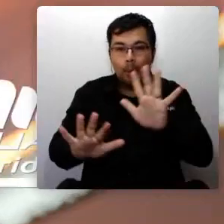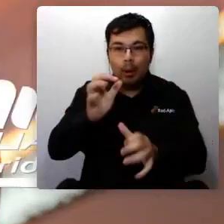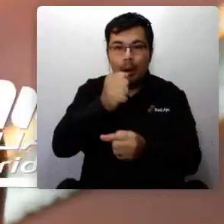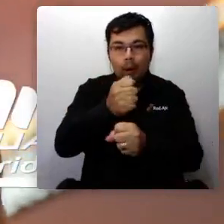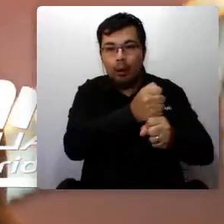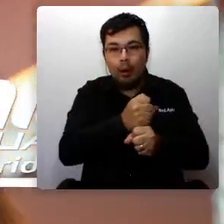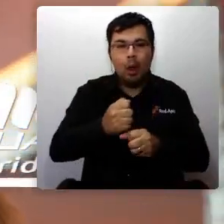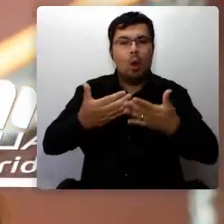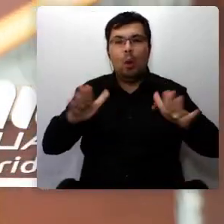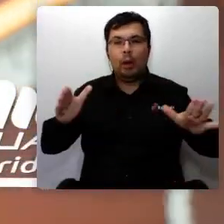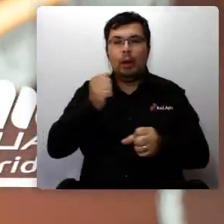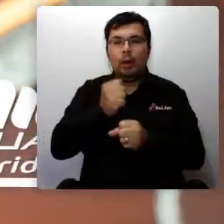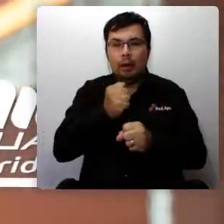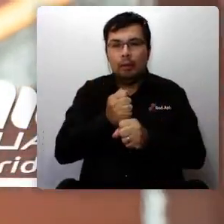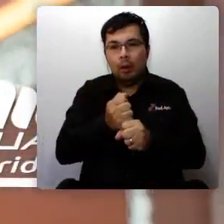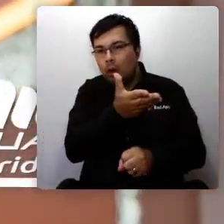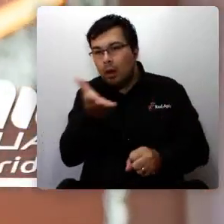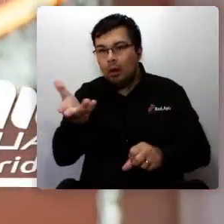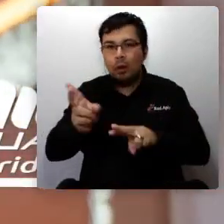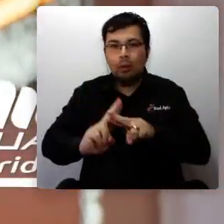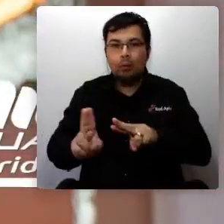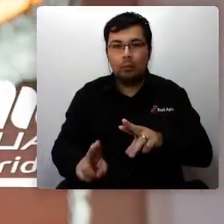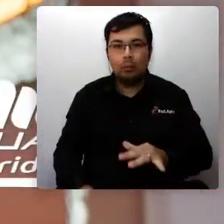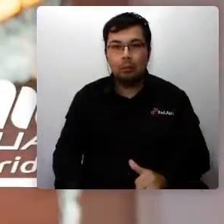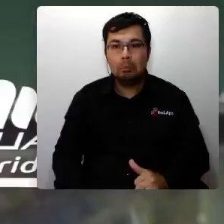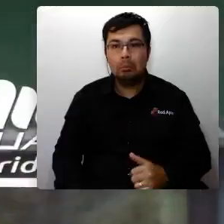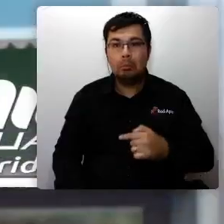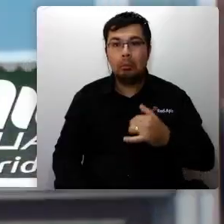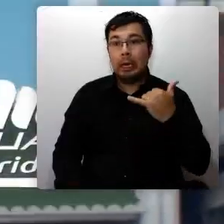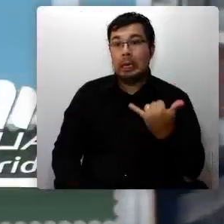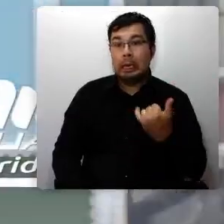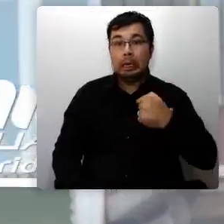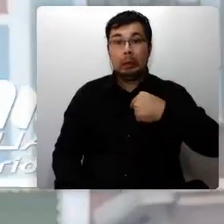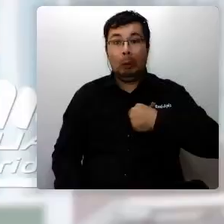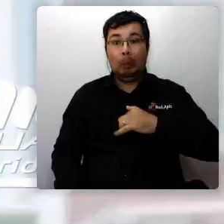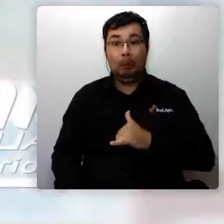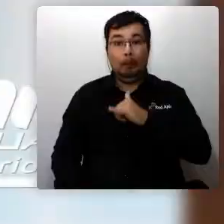Y yo no lo sabía.